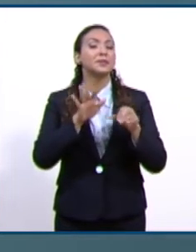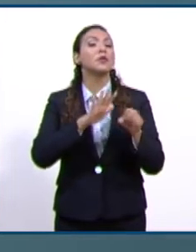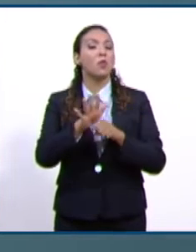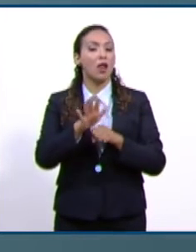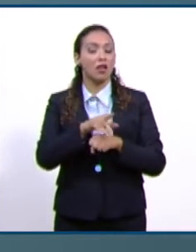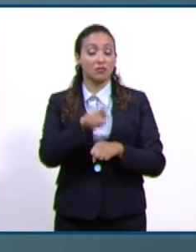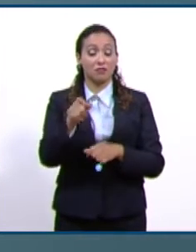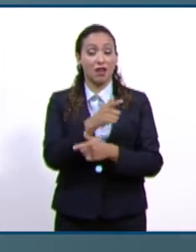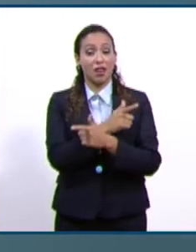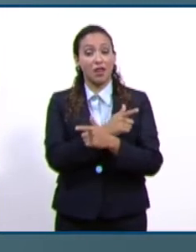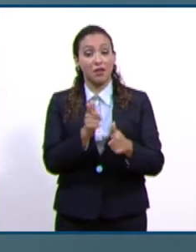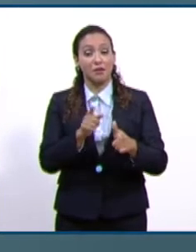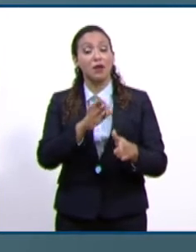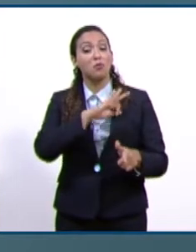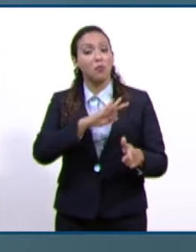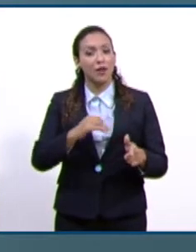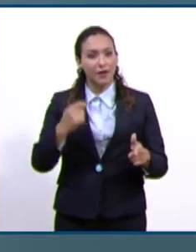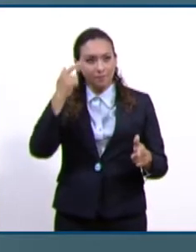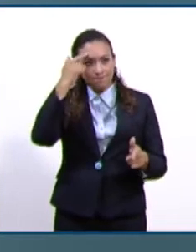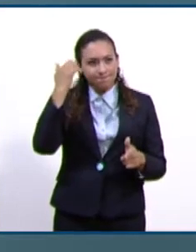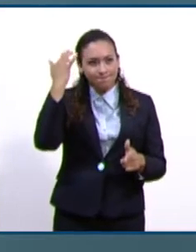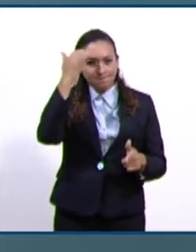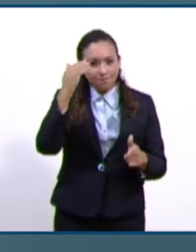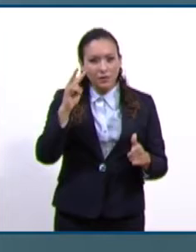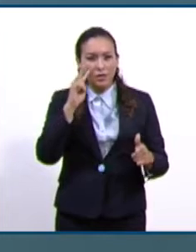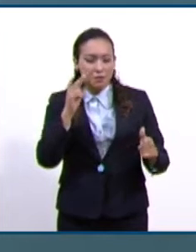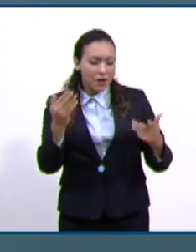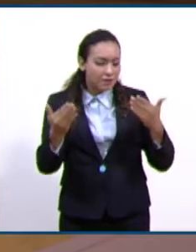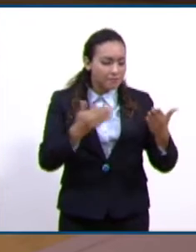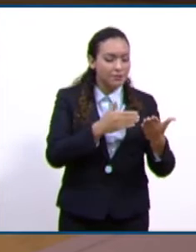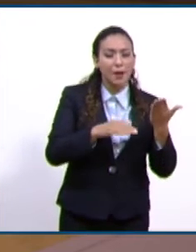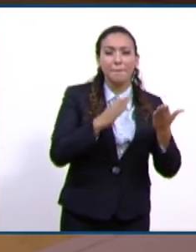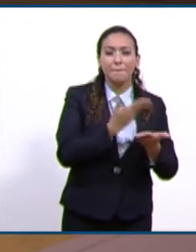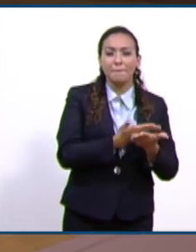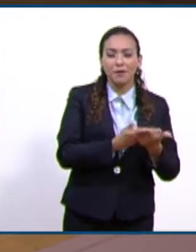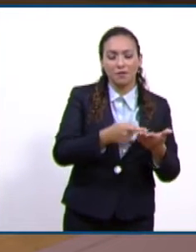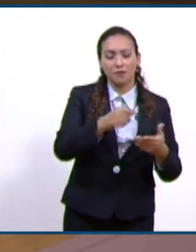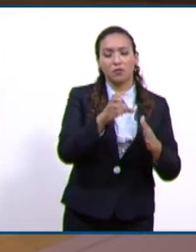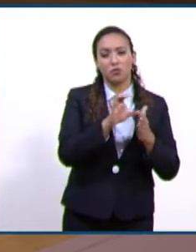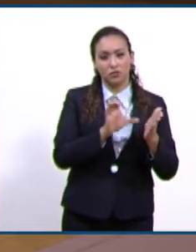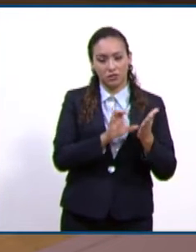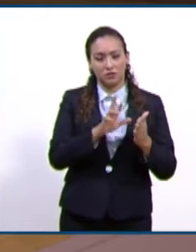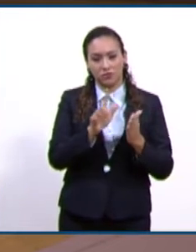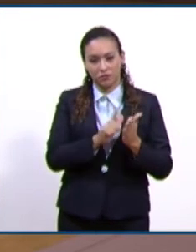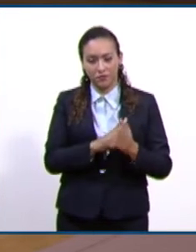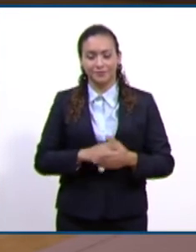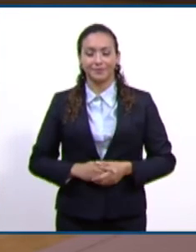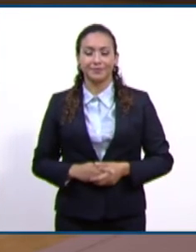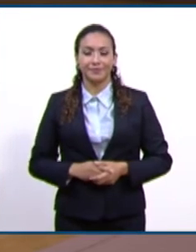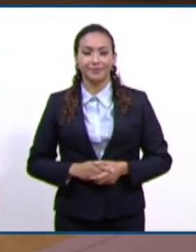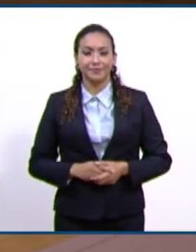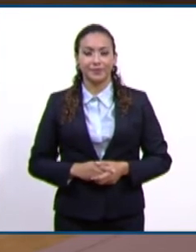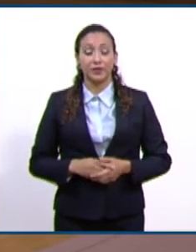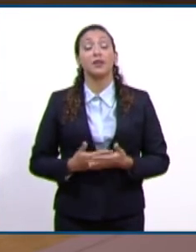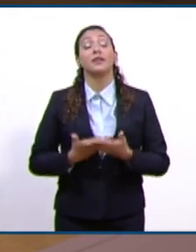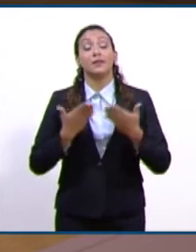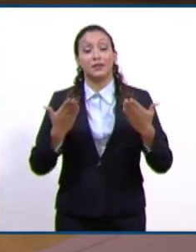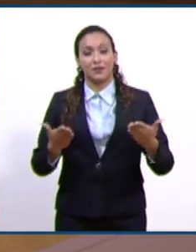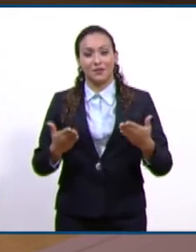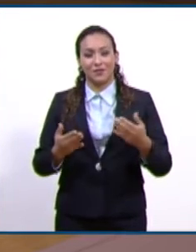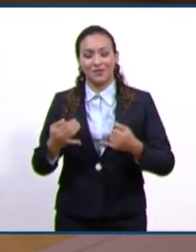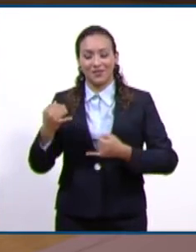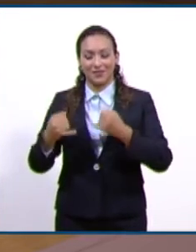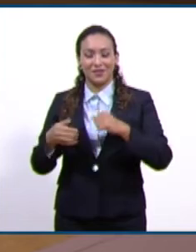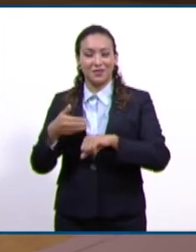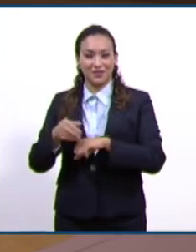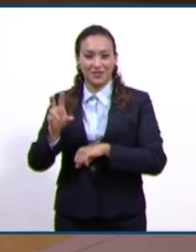libertad de poder resolver sin presión alguna. Pues ahí este tema. En tanto, la jueza